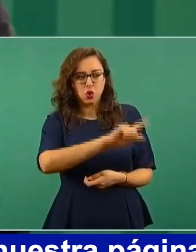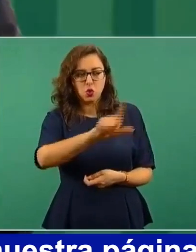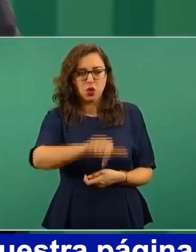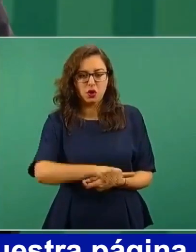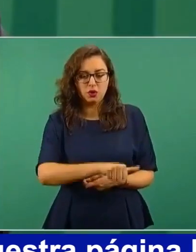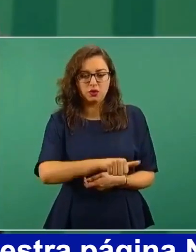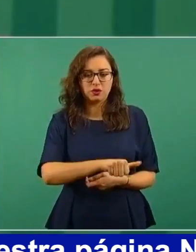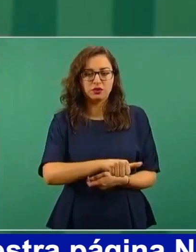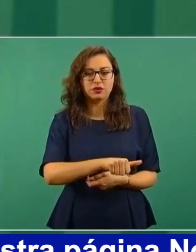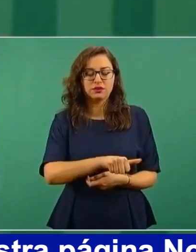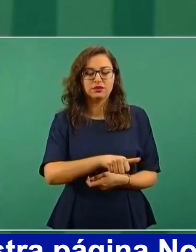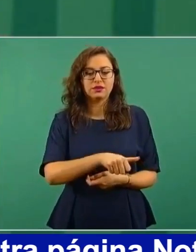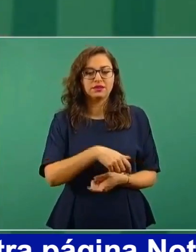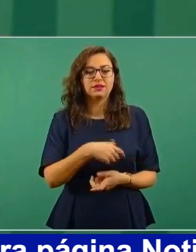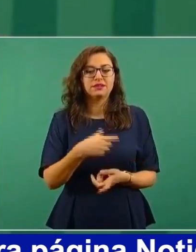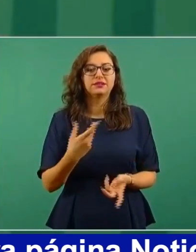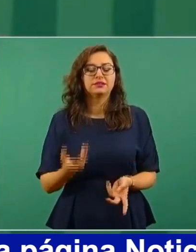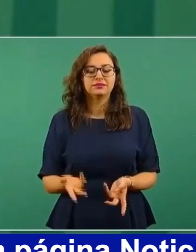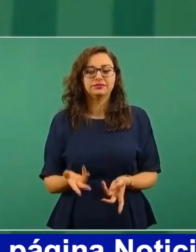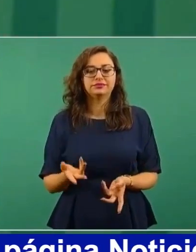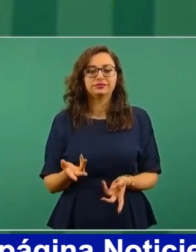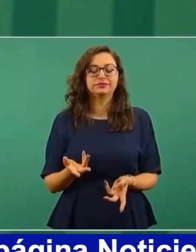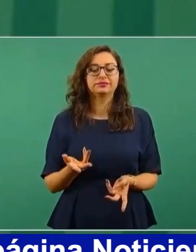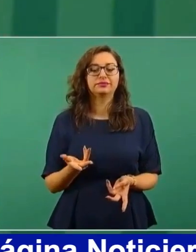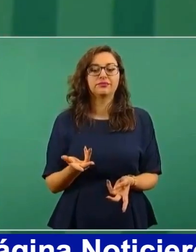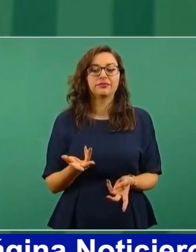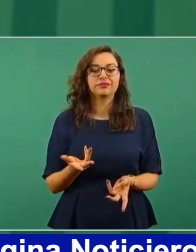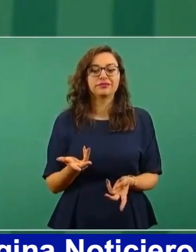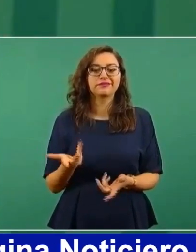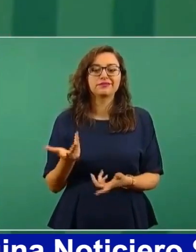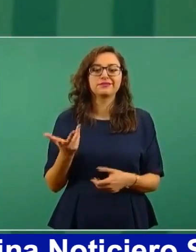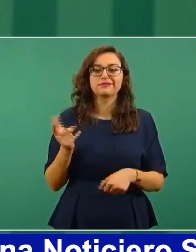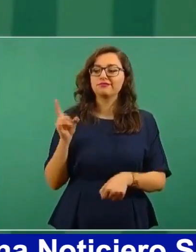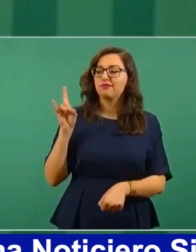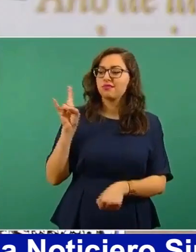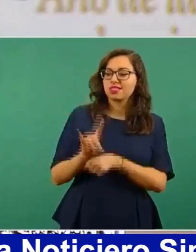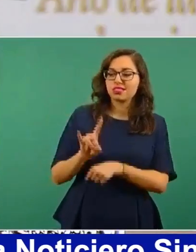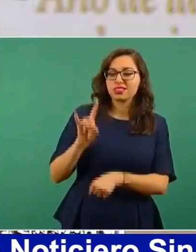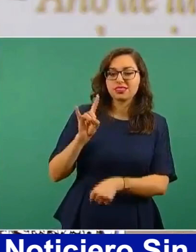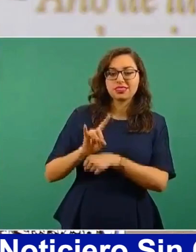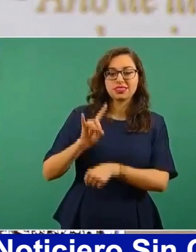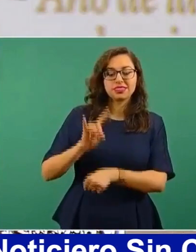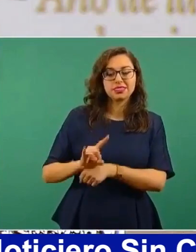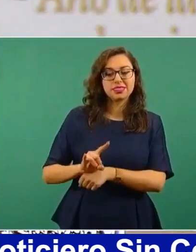Bancomer, que participaba, simulaba